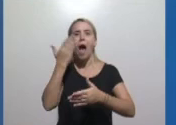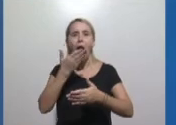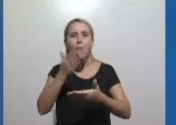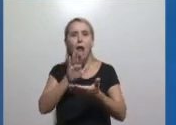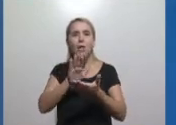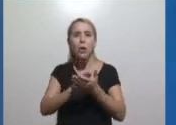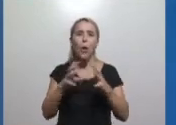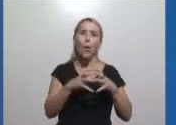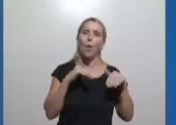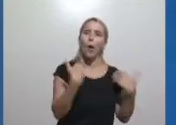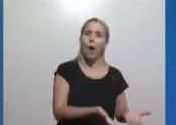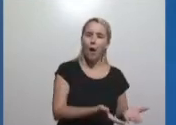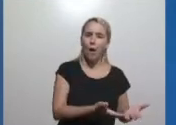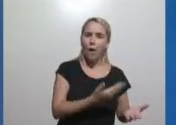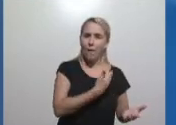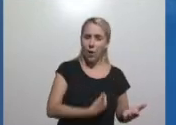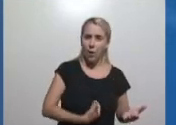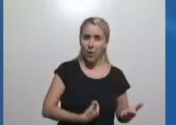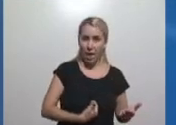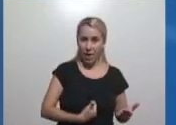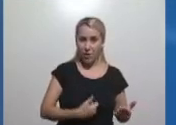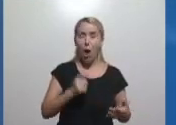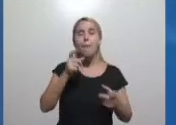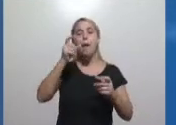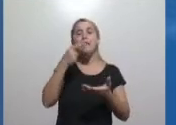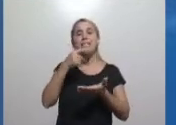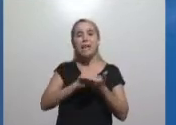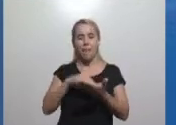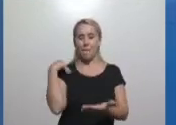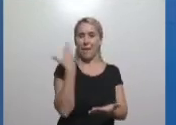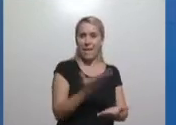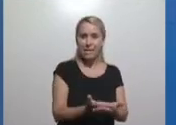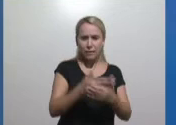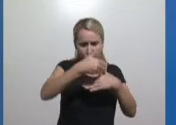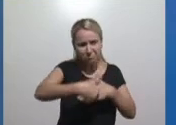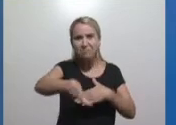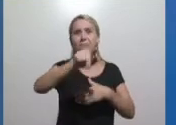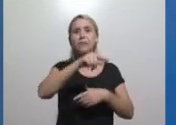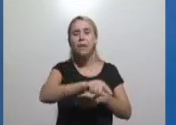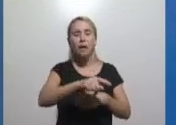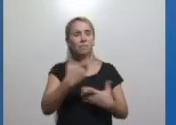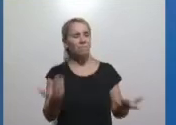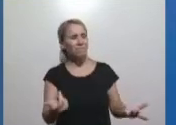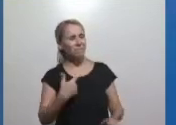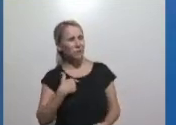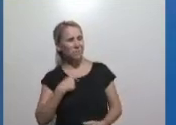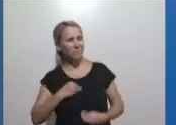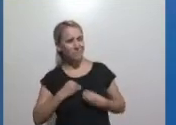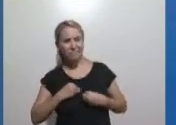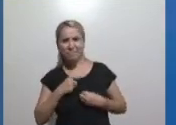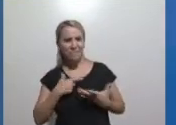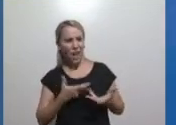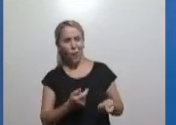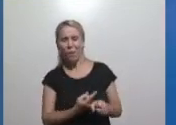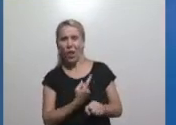nombre del oficialista, desde la misma informante hacia adelante, la verdad que nos deja muy pocas ganas de acompañar. Pero bueno, en esto hay